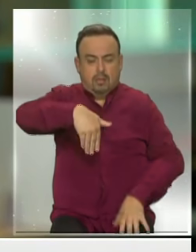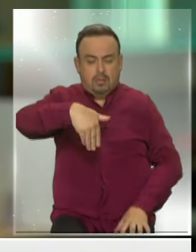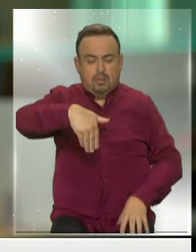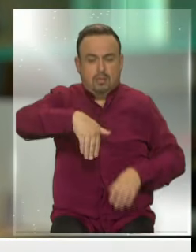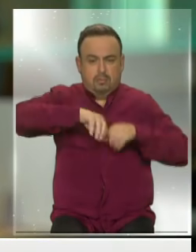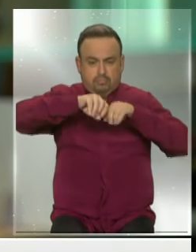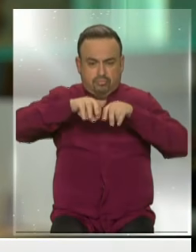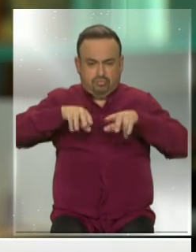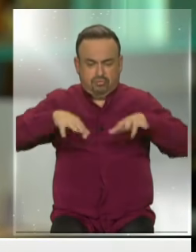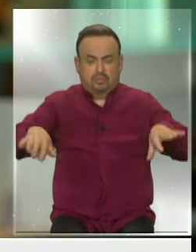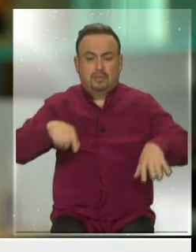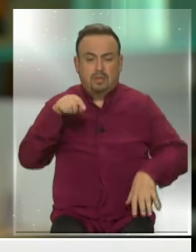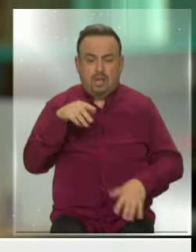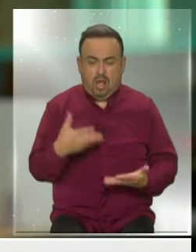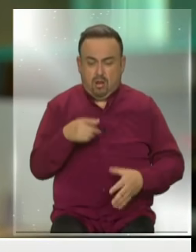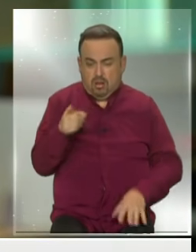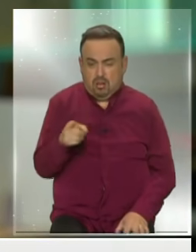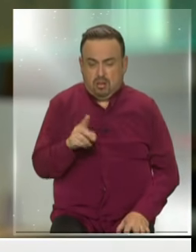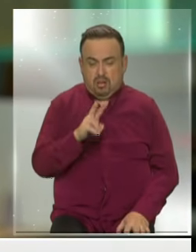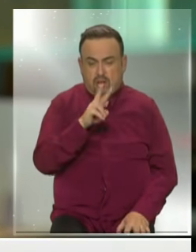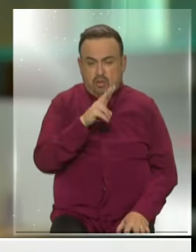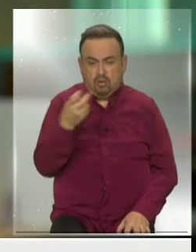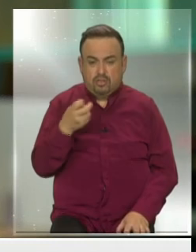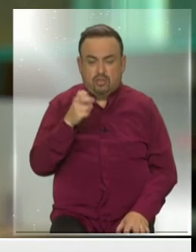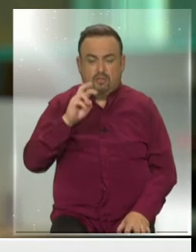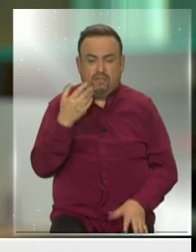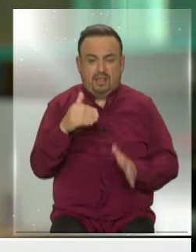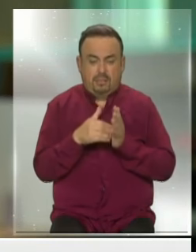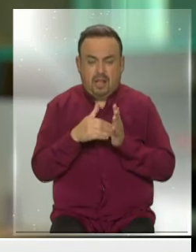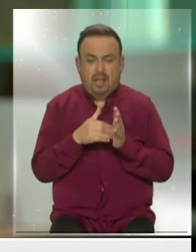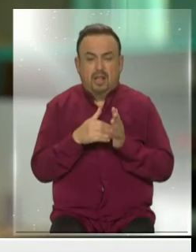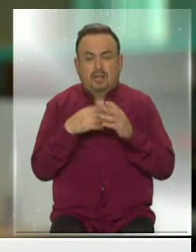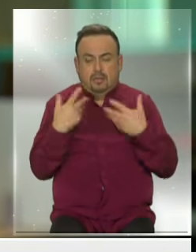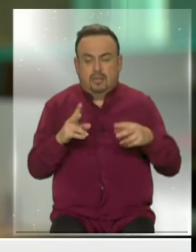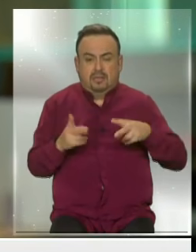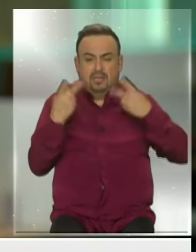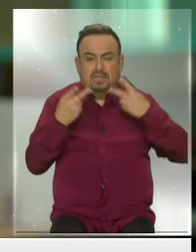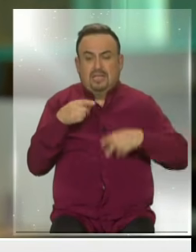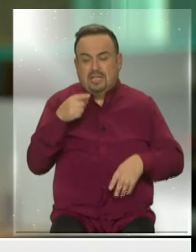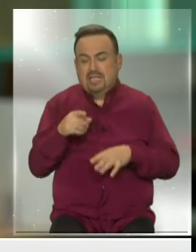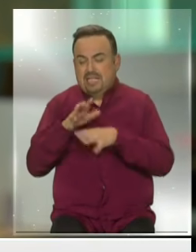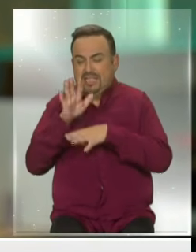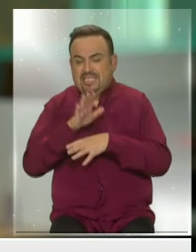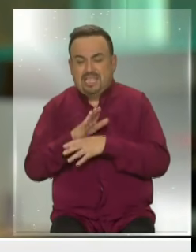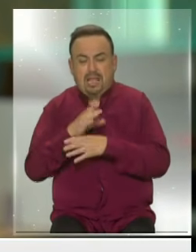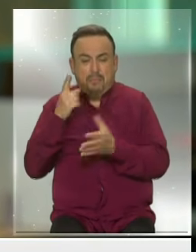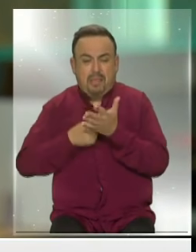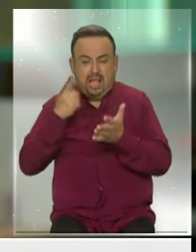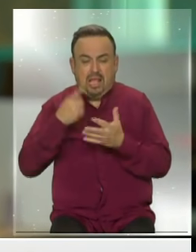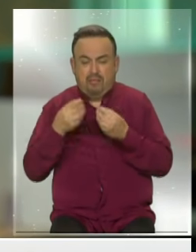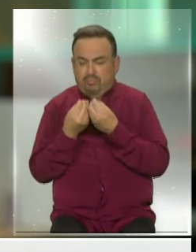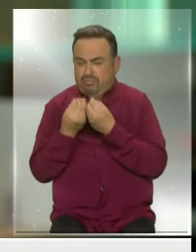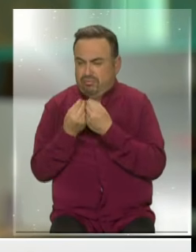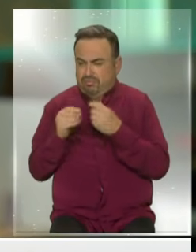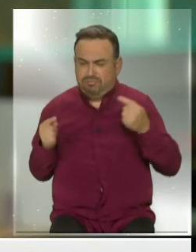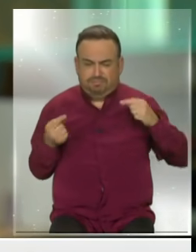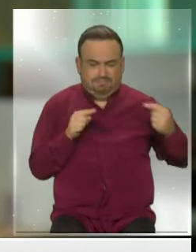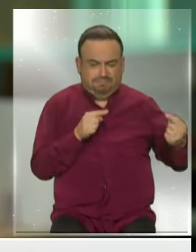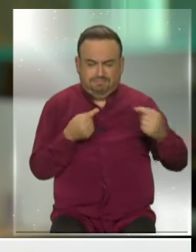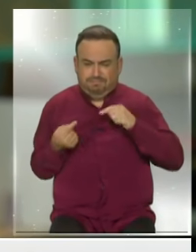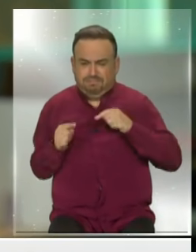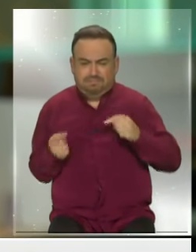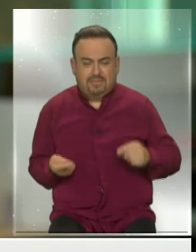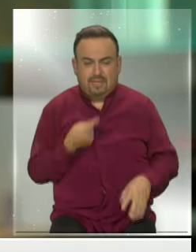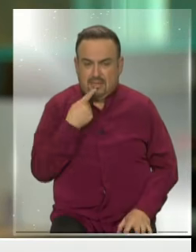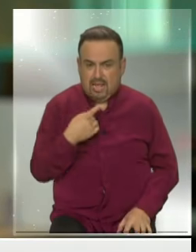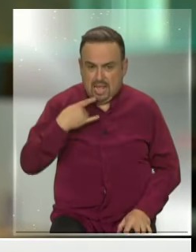más de 220.000 contagiados y 15.000 muertos, debe enfrentar el negacionismo del presidente Jair Bolsonaro ante la gravedad